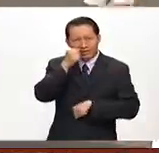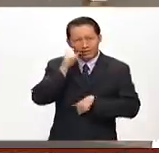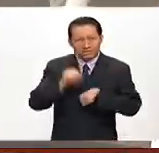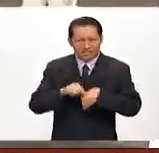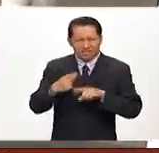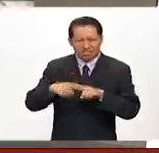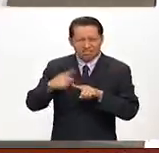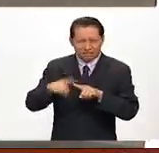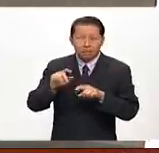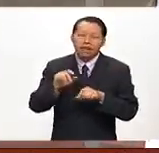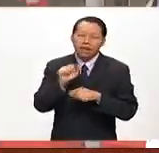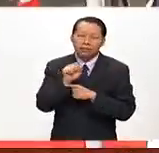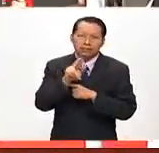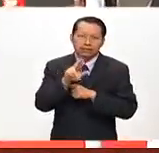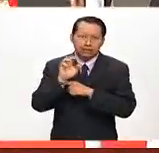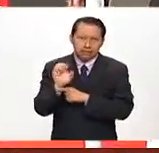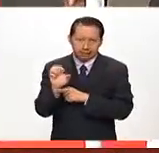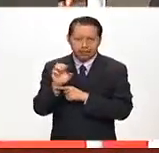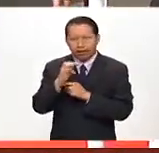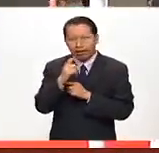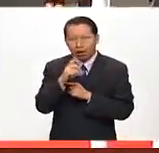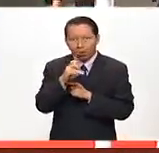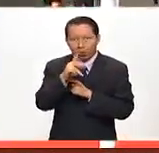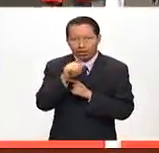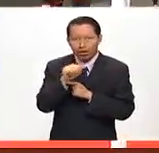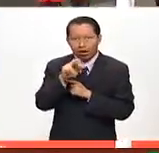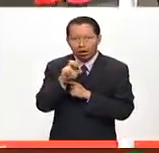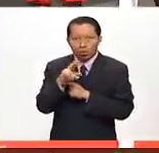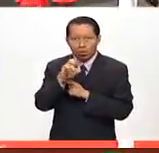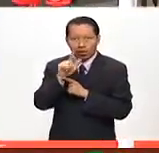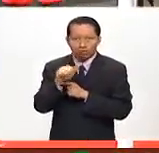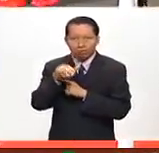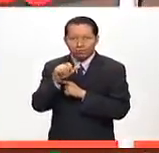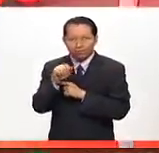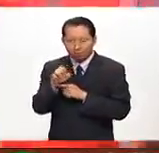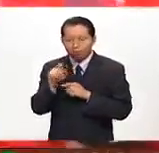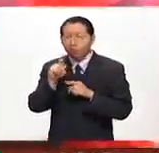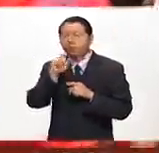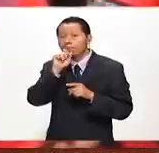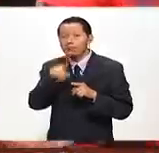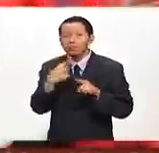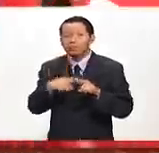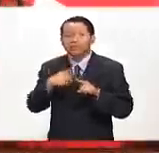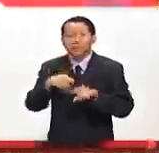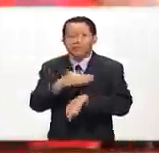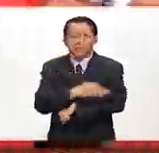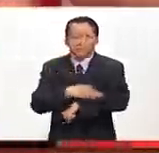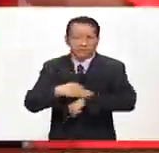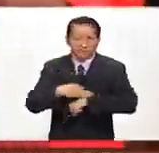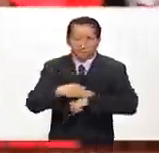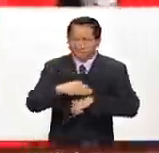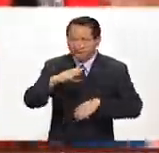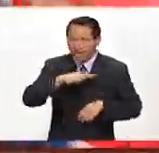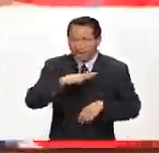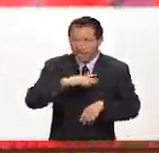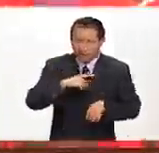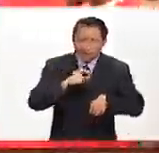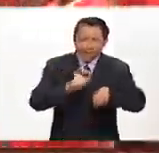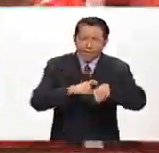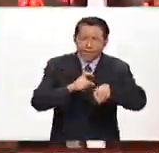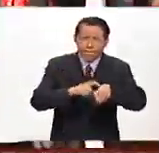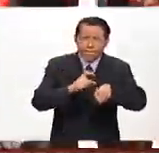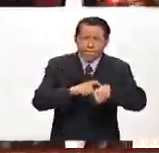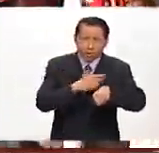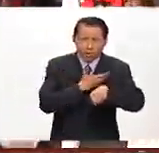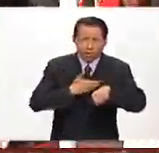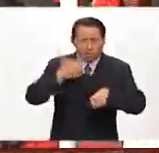ellos la de Relaciones Exteriores, Claudia Ruiz Massieu, y cientos de decenas de familias. En esta ocasión, el tiempo del presidente en